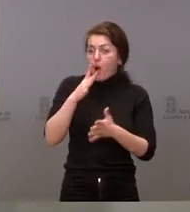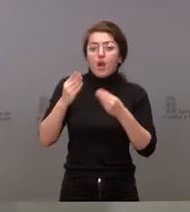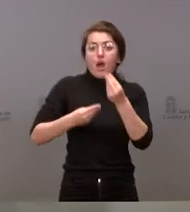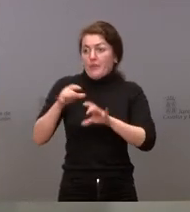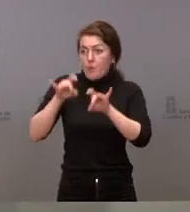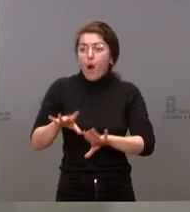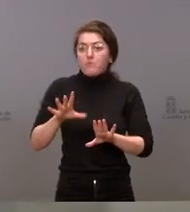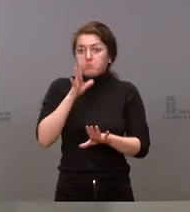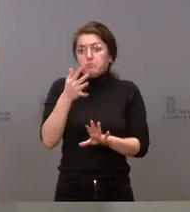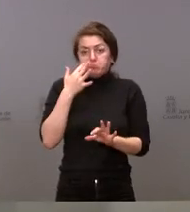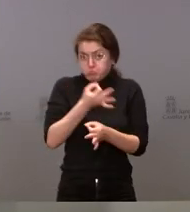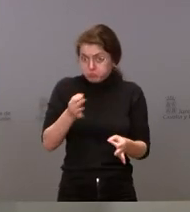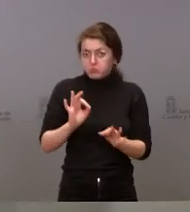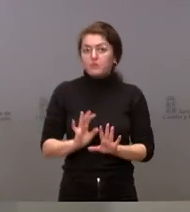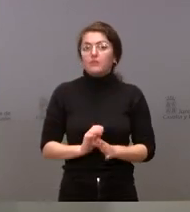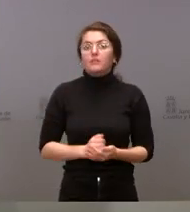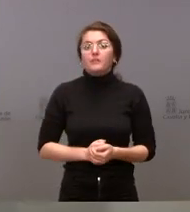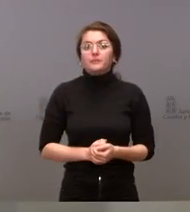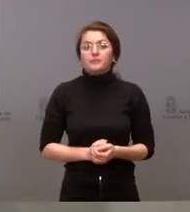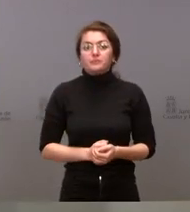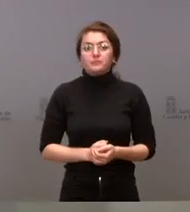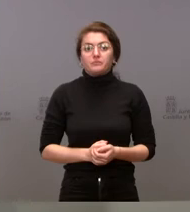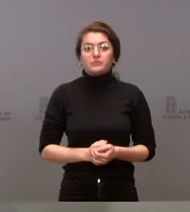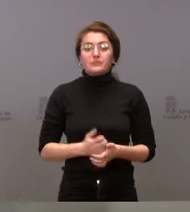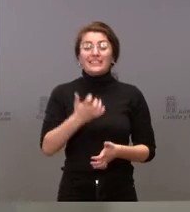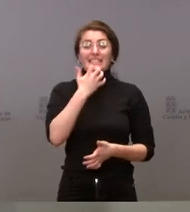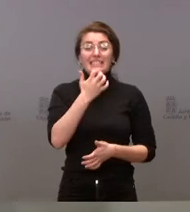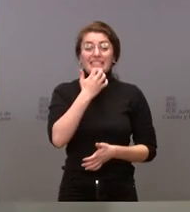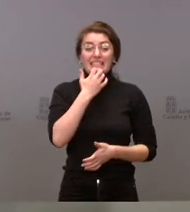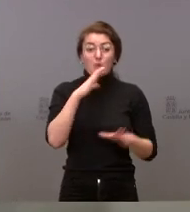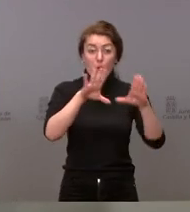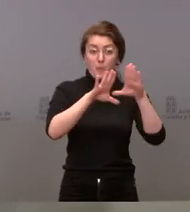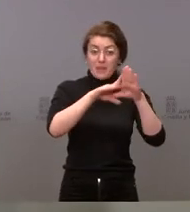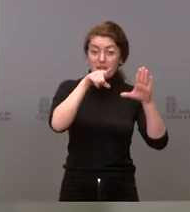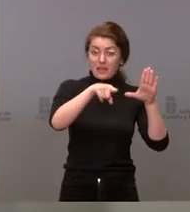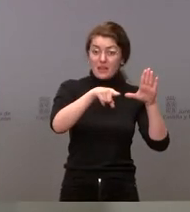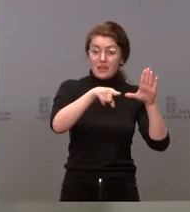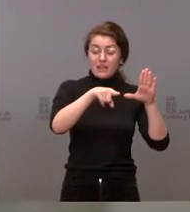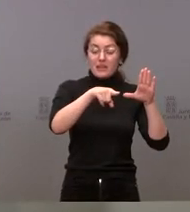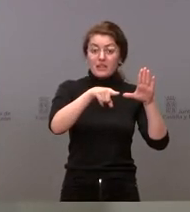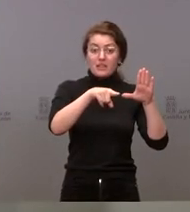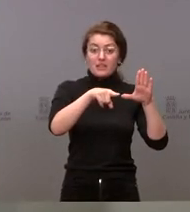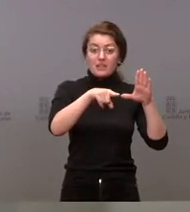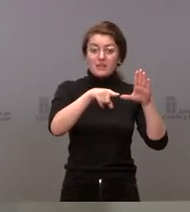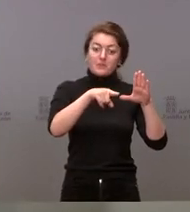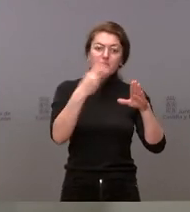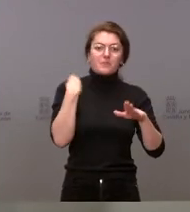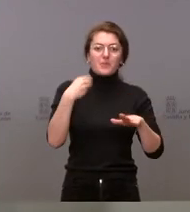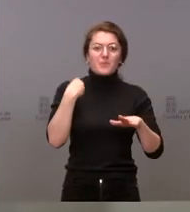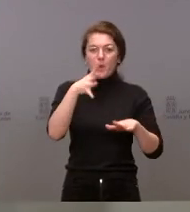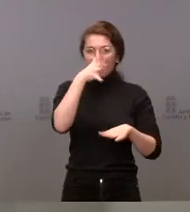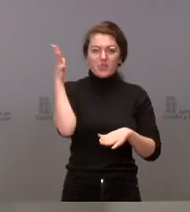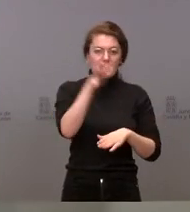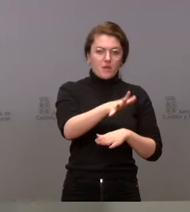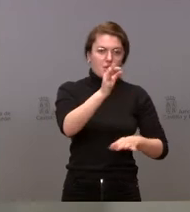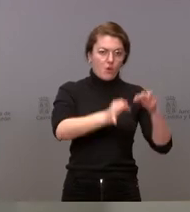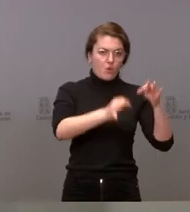esta ocasión lógicamente si la comunidad de madrid' obtuviera satisfacción a su demanda judicial que nosotros apoyamos